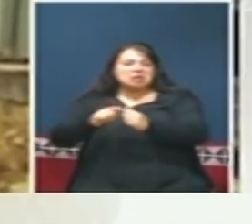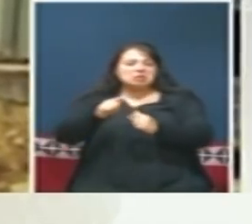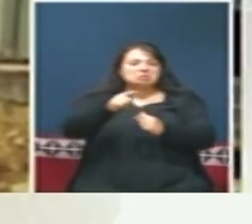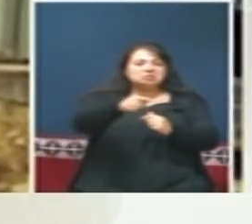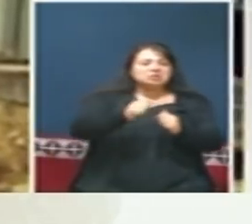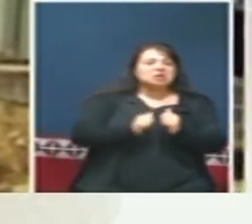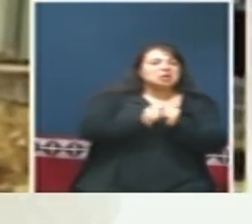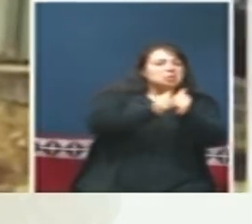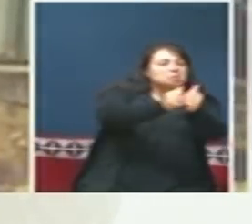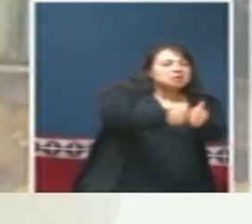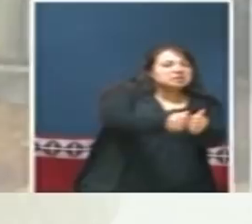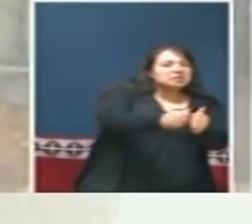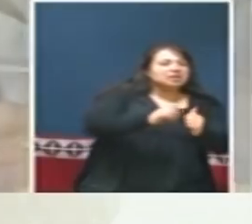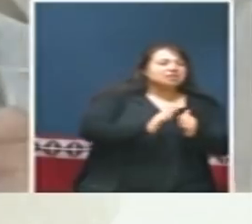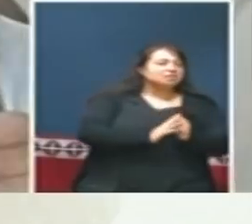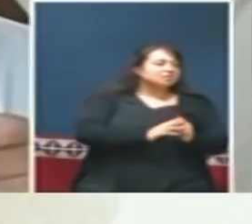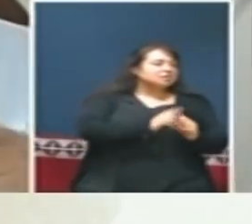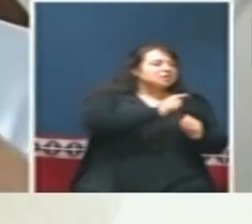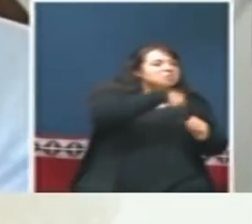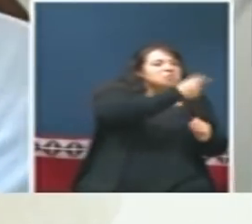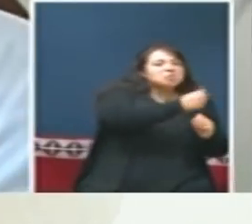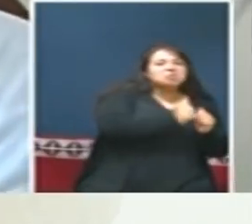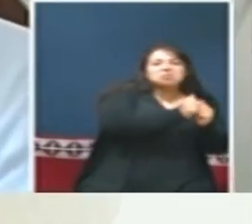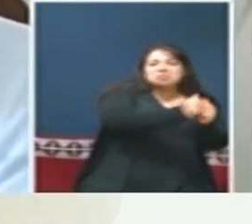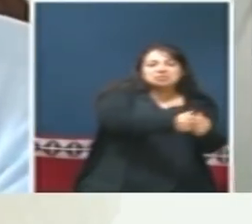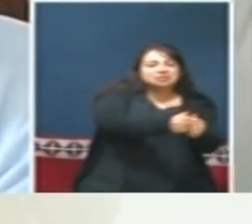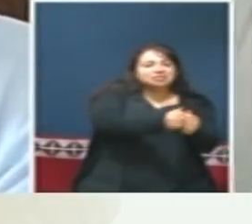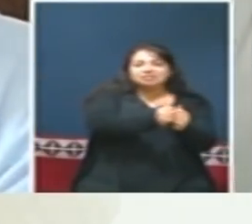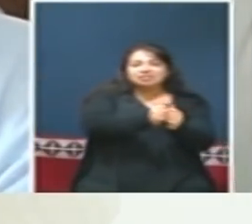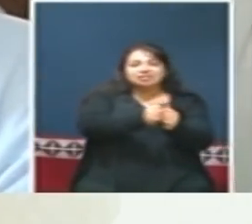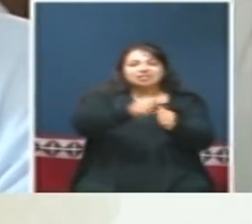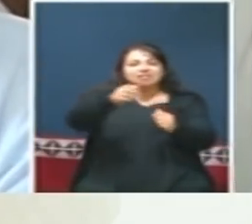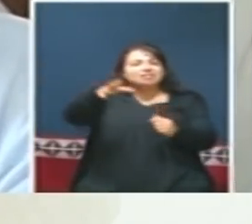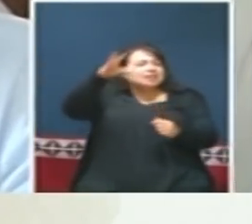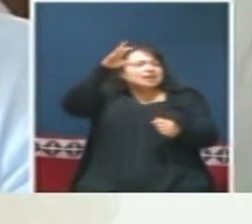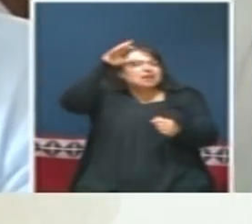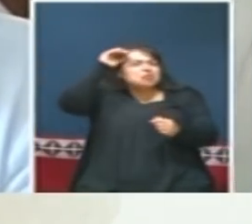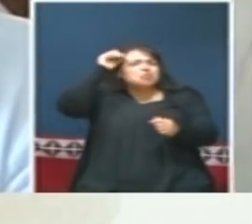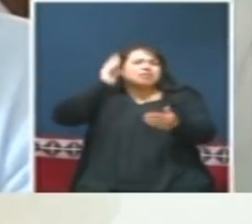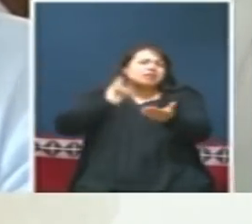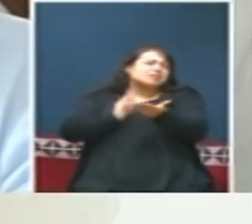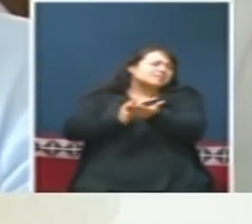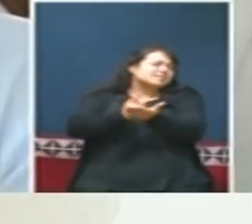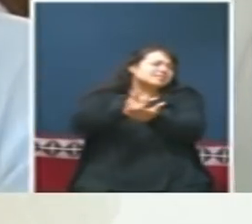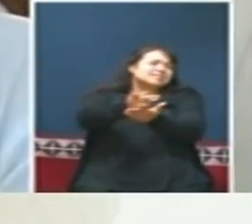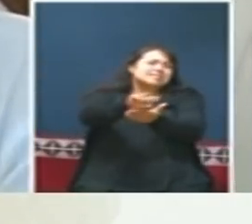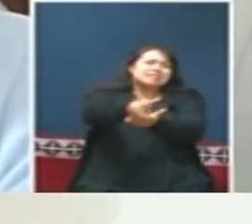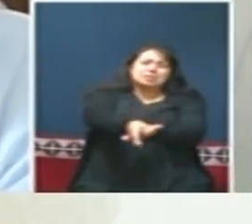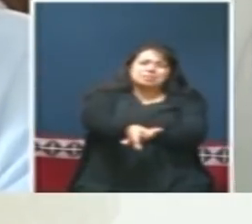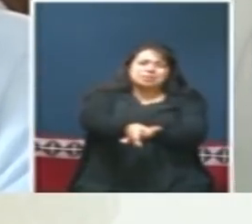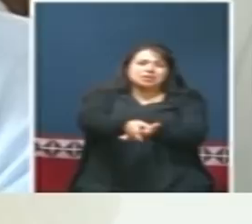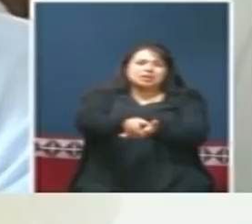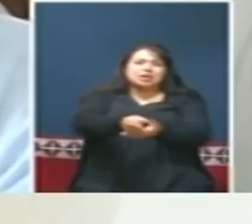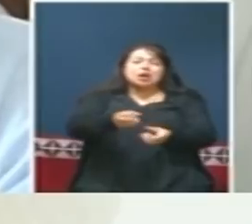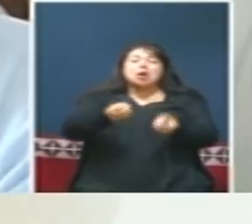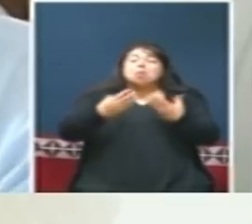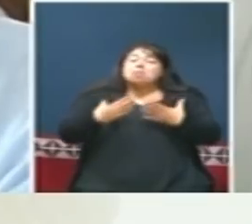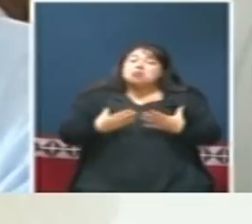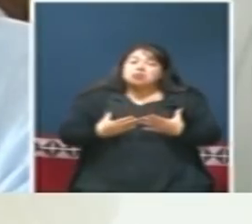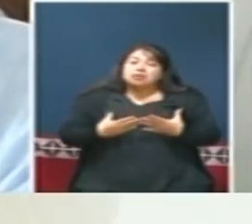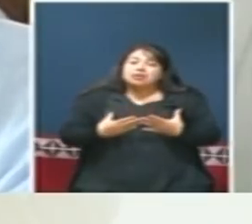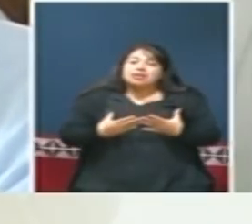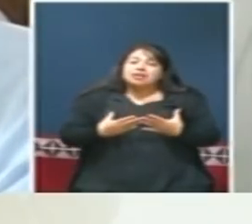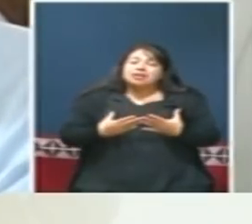los trasladan. No iba a olvidarse nunca el padre de él, porque él aprendió a querer